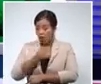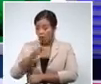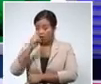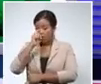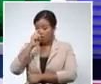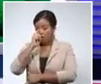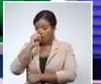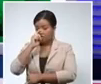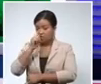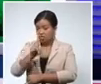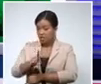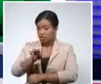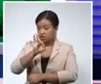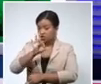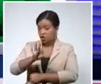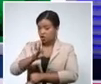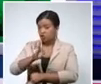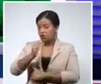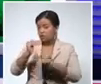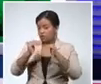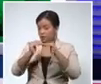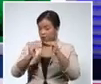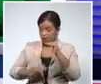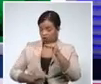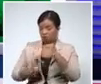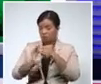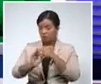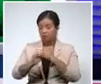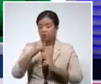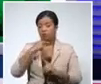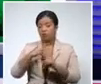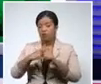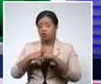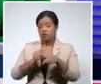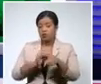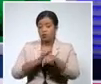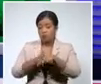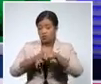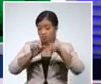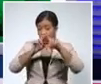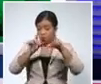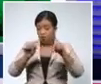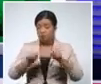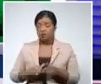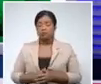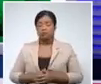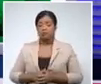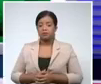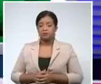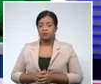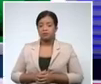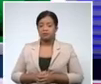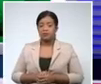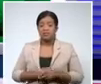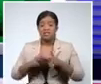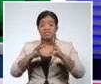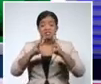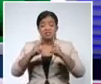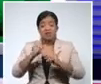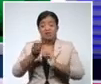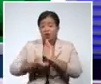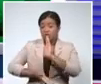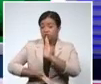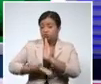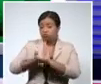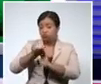18 años y menos diagnosticados en Cuba con la COVID, y una cifra elevada de casos activos en